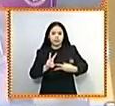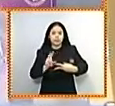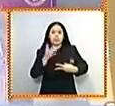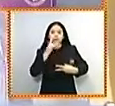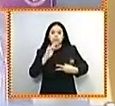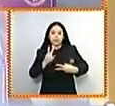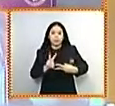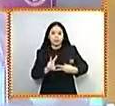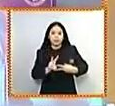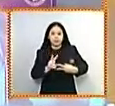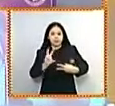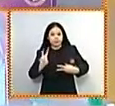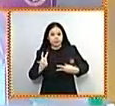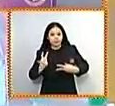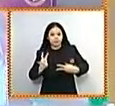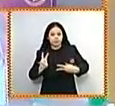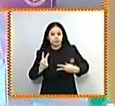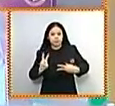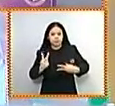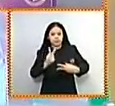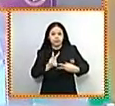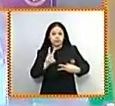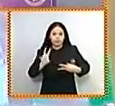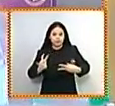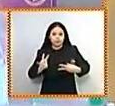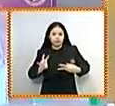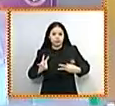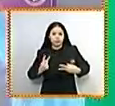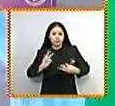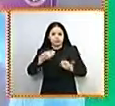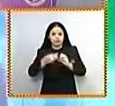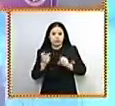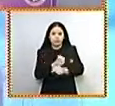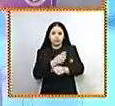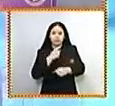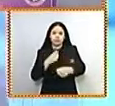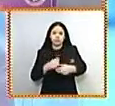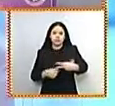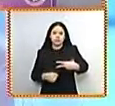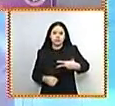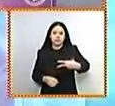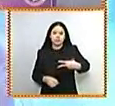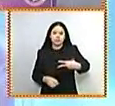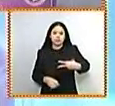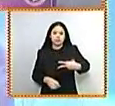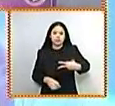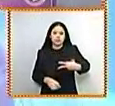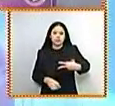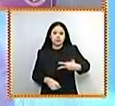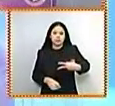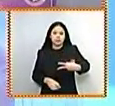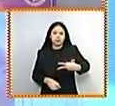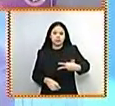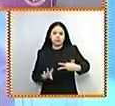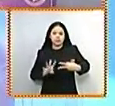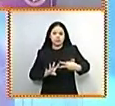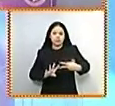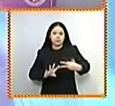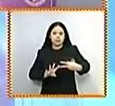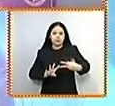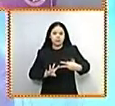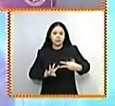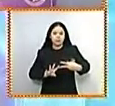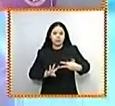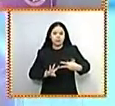Suerte, y este es el 7. Primer número premiado, 27. Segundo número, con su primer dígito, 4. Segundo